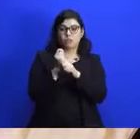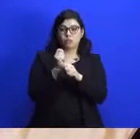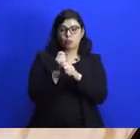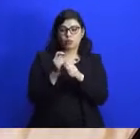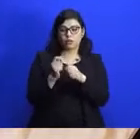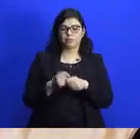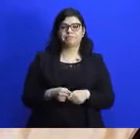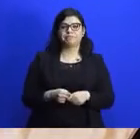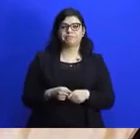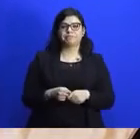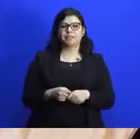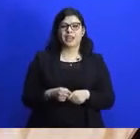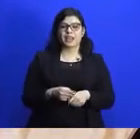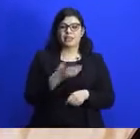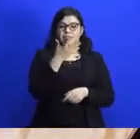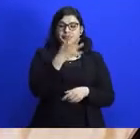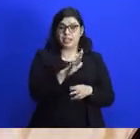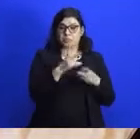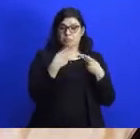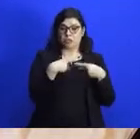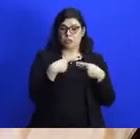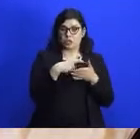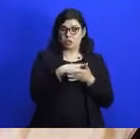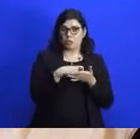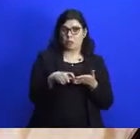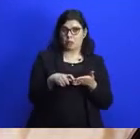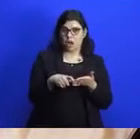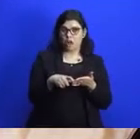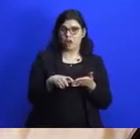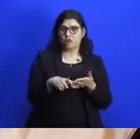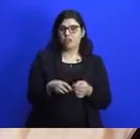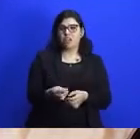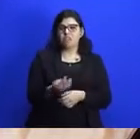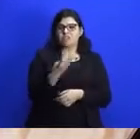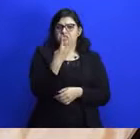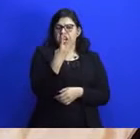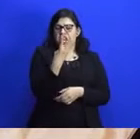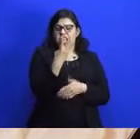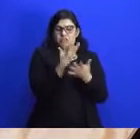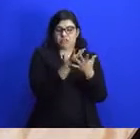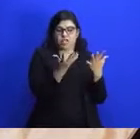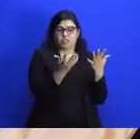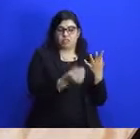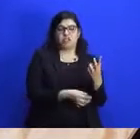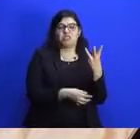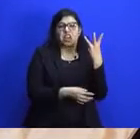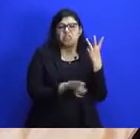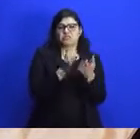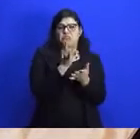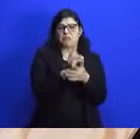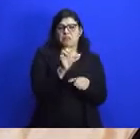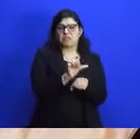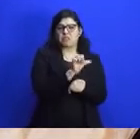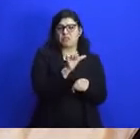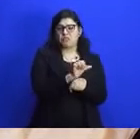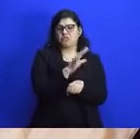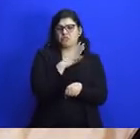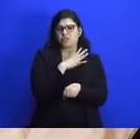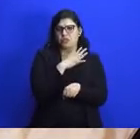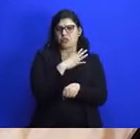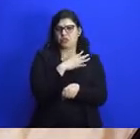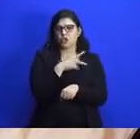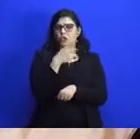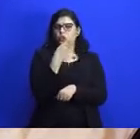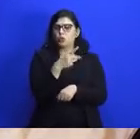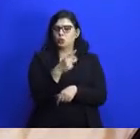3 de 10 clientes tienen transporte propio y utilizan el 11% de su ingreso